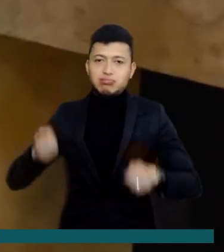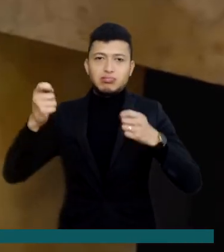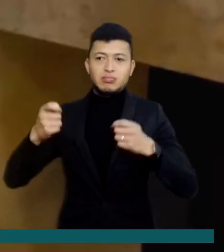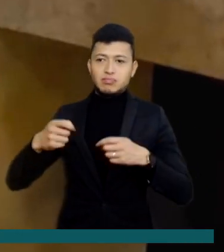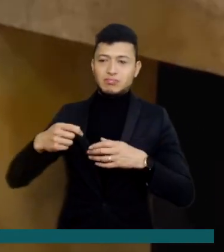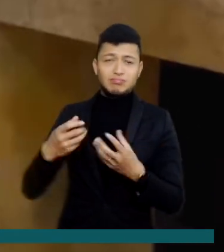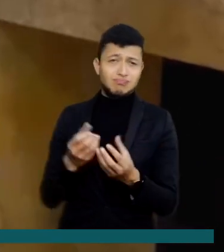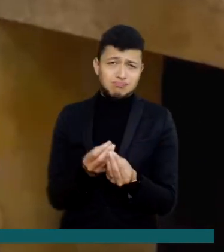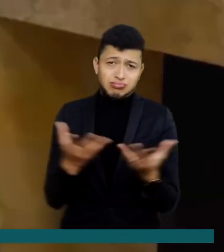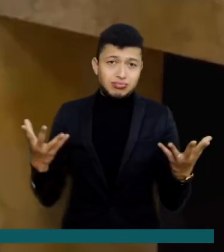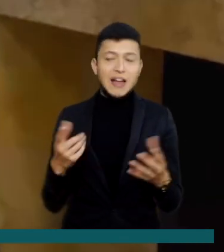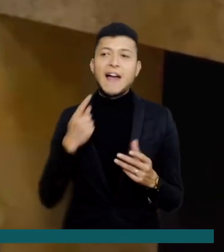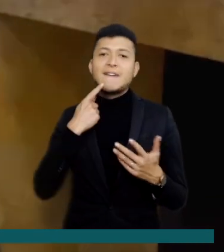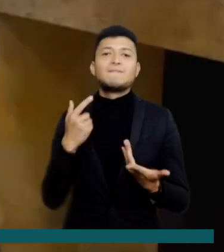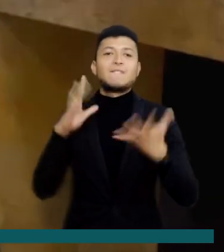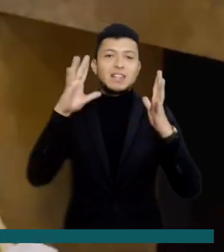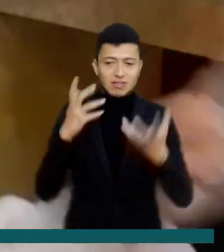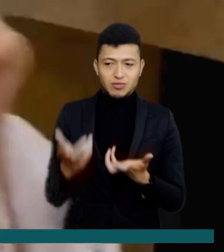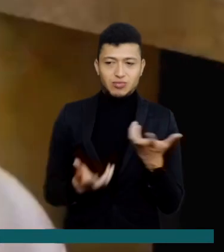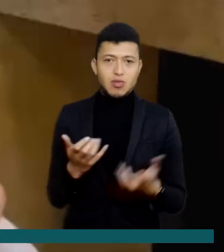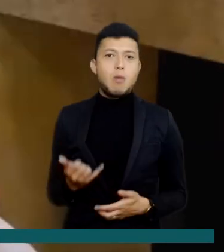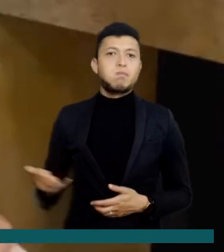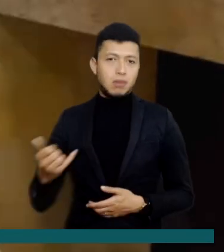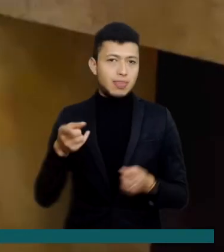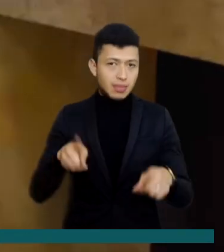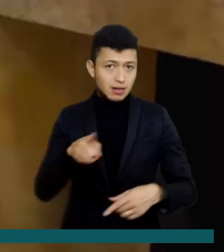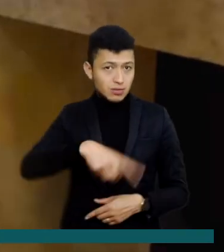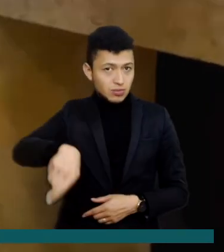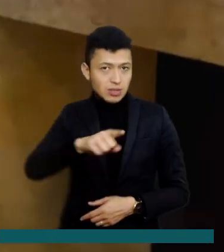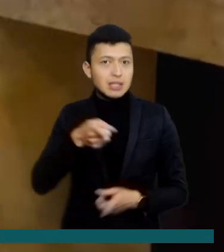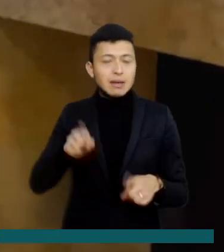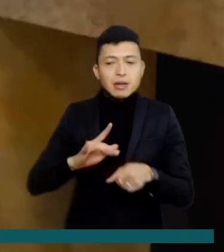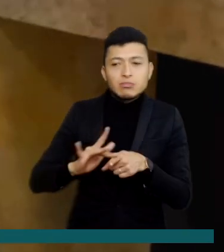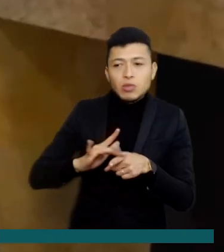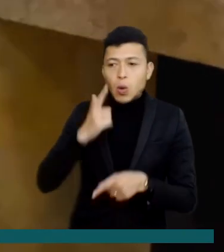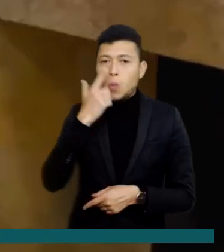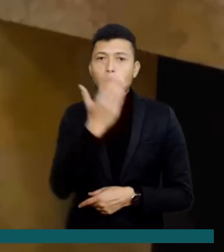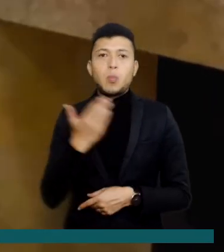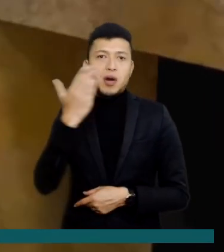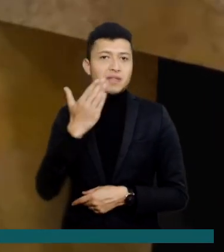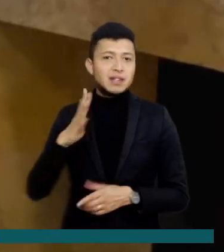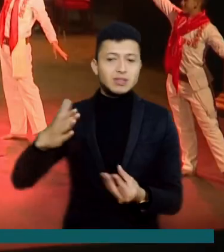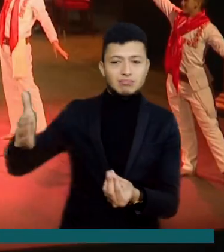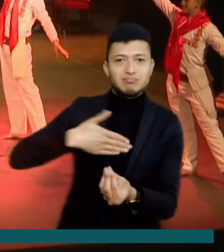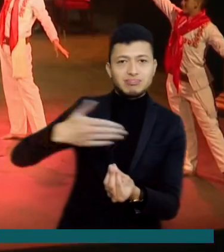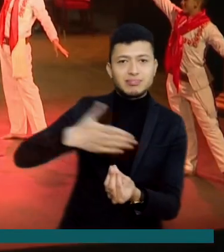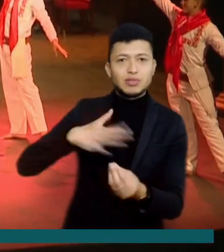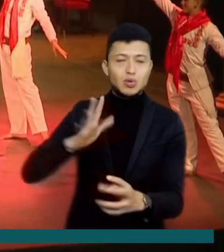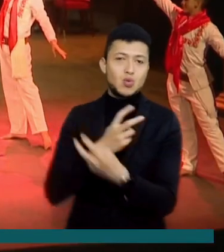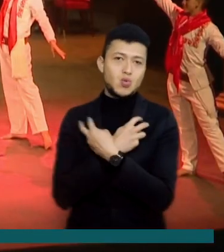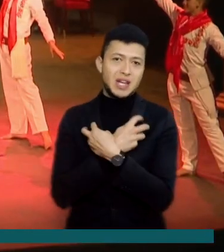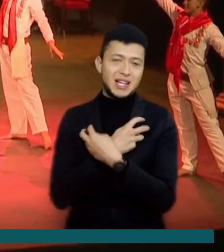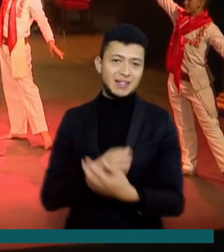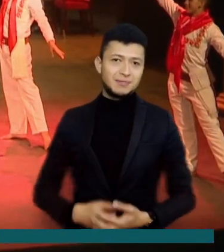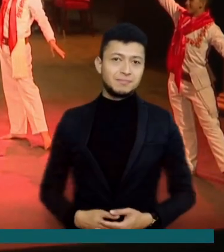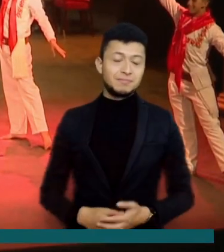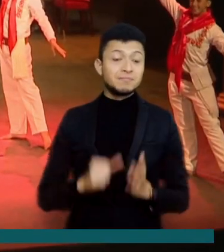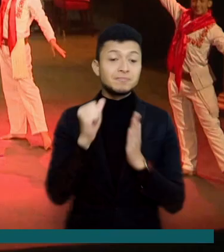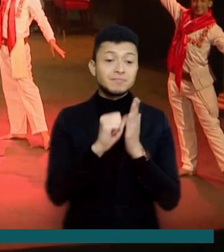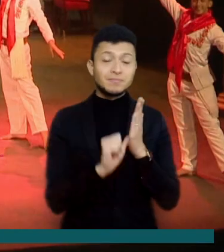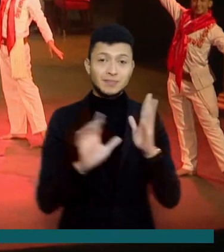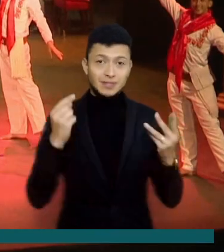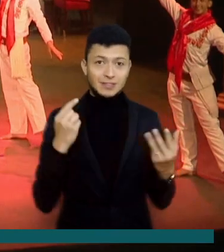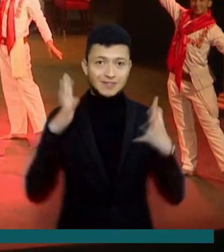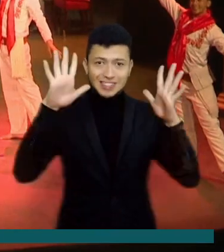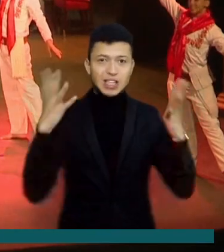y mucho más. También tendremos el Festival Gastronómico para que ustedes prueben de qué está hecho el asado huilense. La programación del festival que se